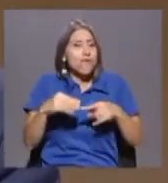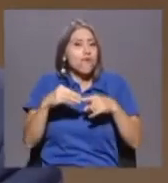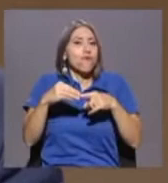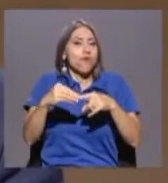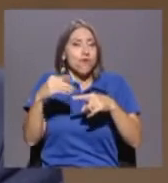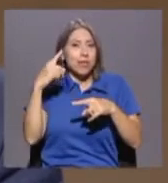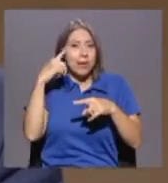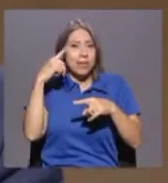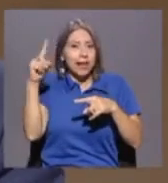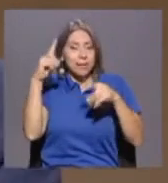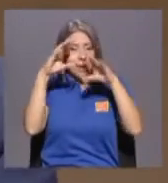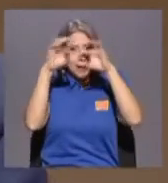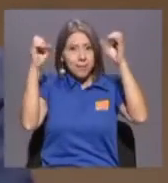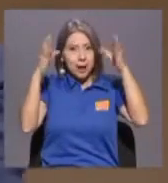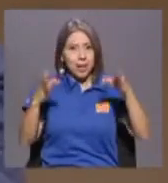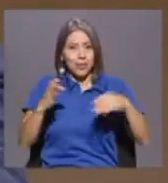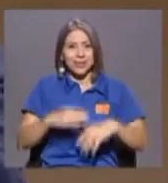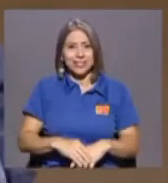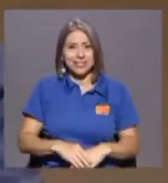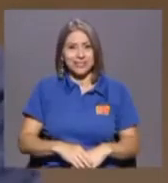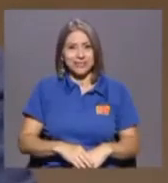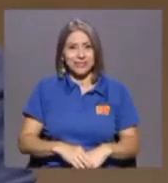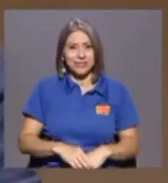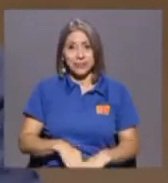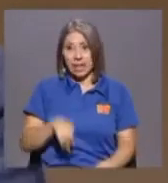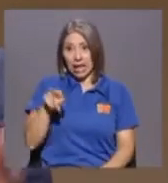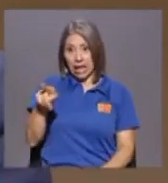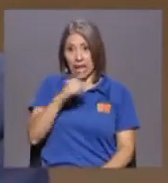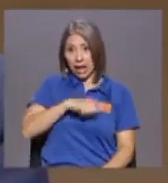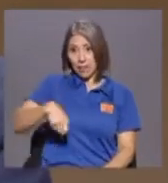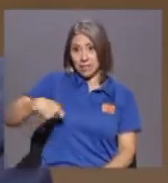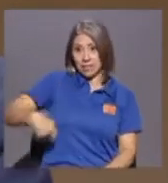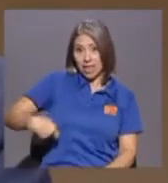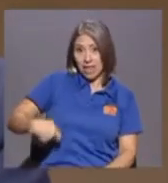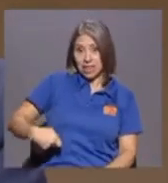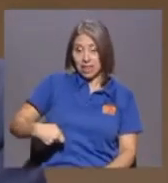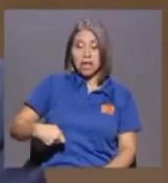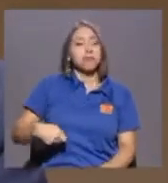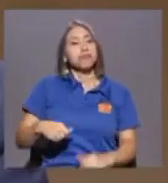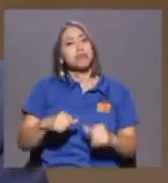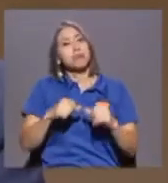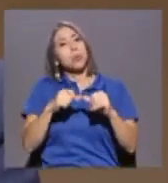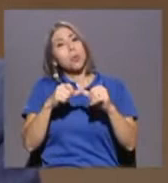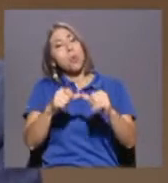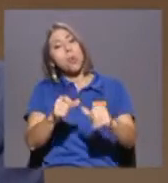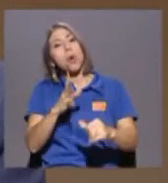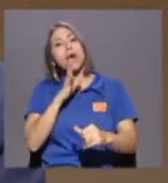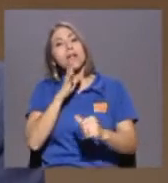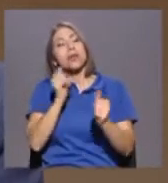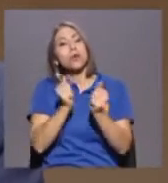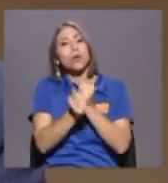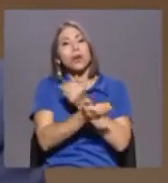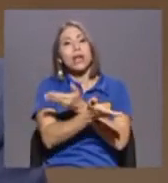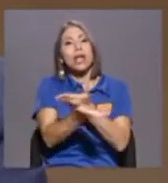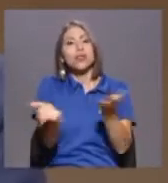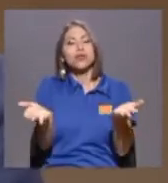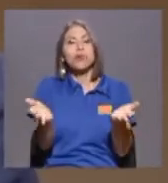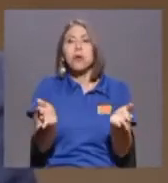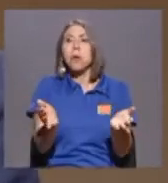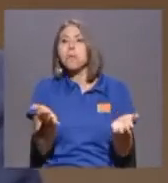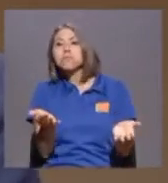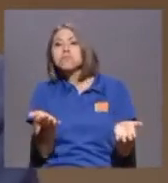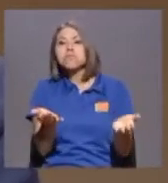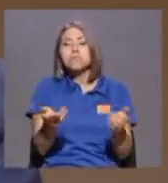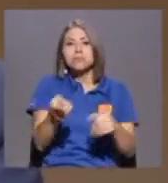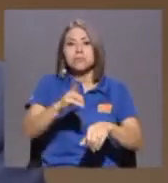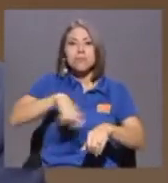embajadores, el presidente se queda hablando con ellos de una manera informal,